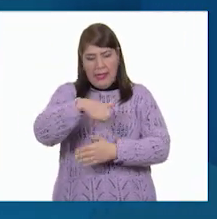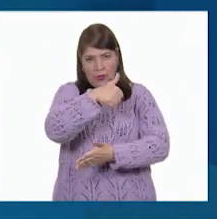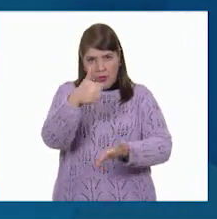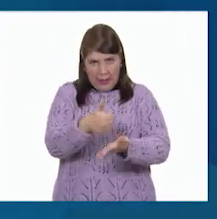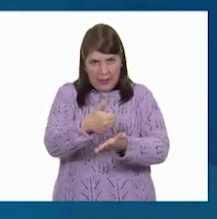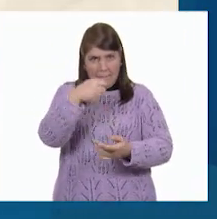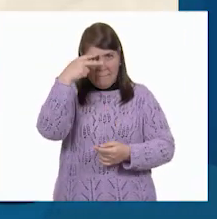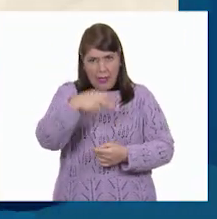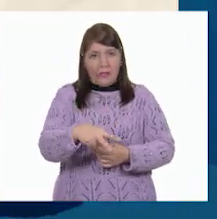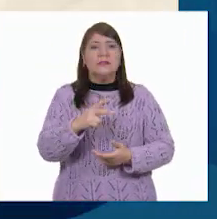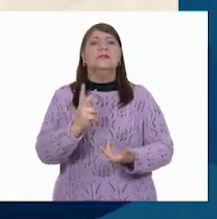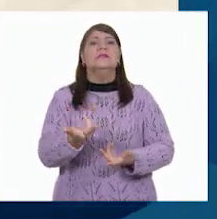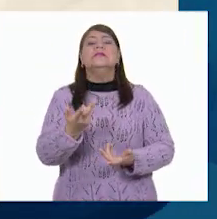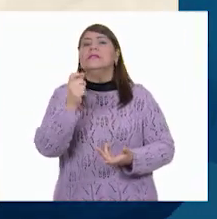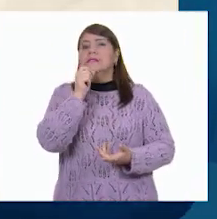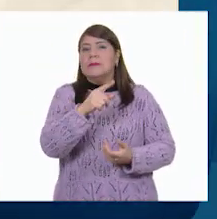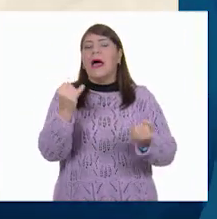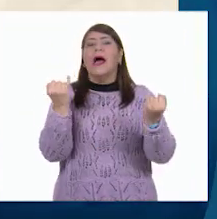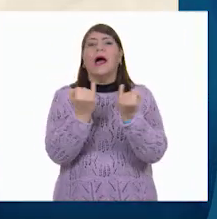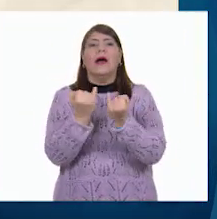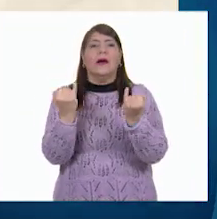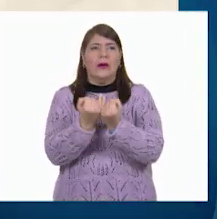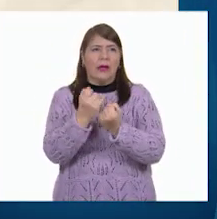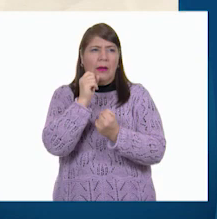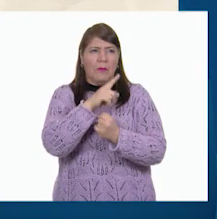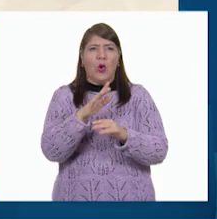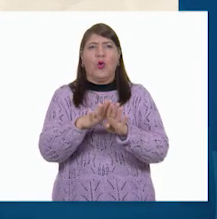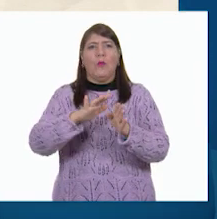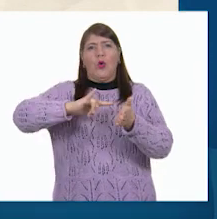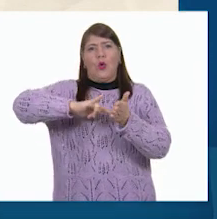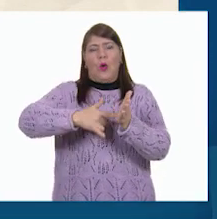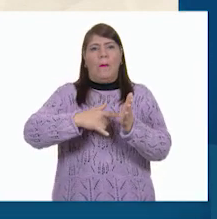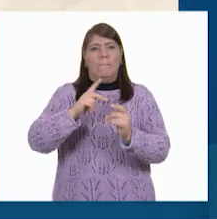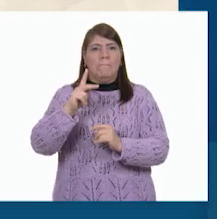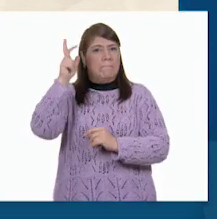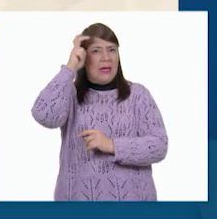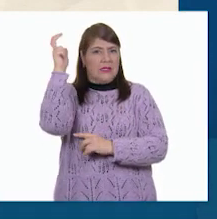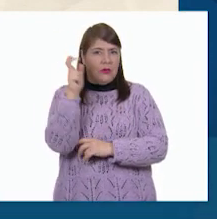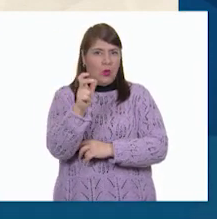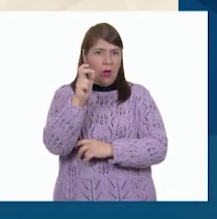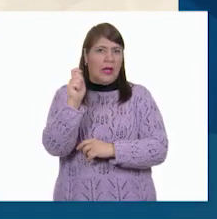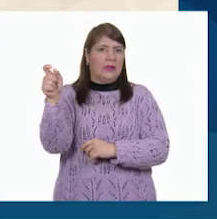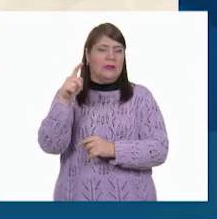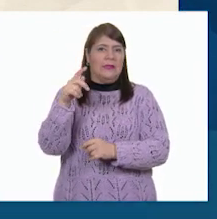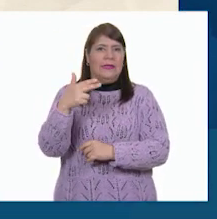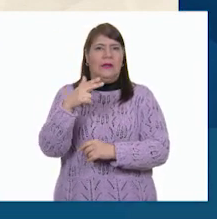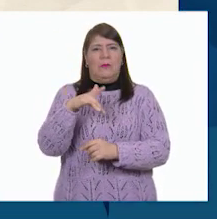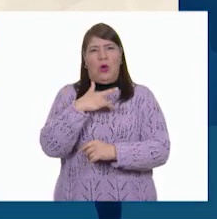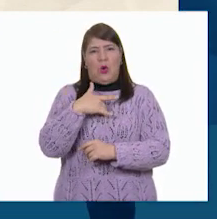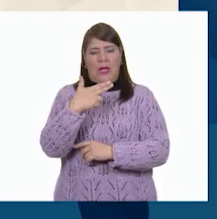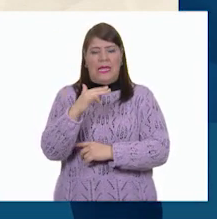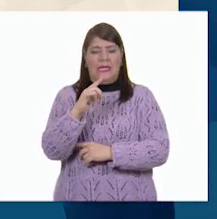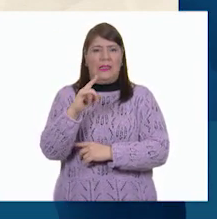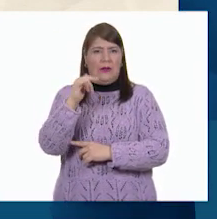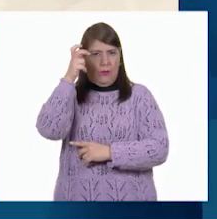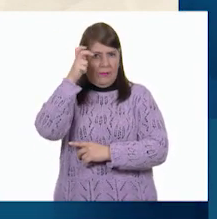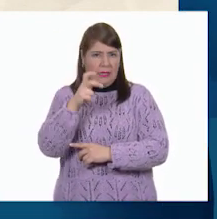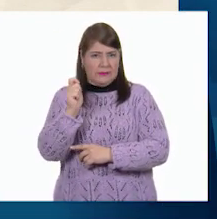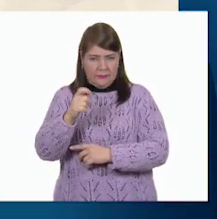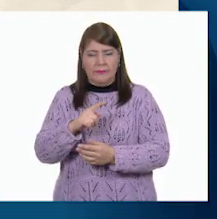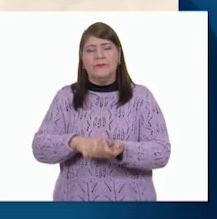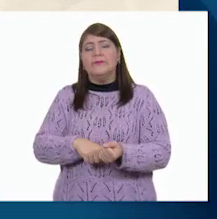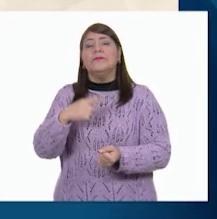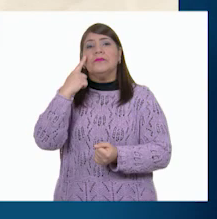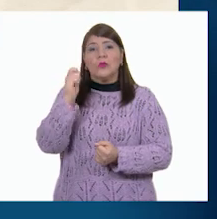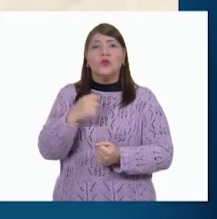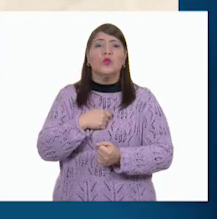por ejemplo, también el famoso reloj de Pachuca, en Hidalgo. Pero bueno, antes de seguir avanzando, les invito a que